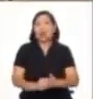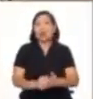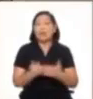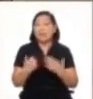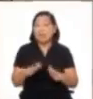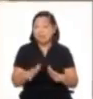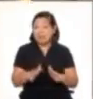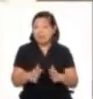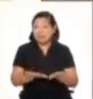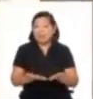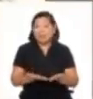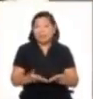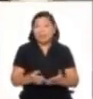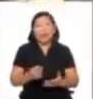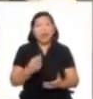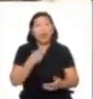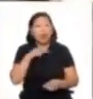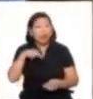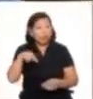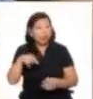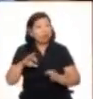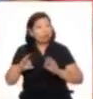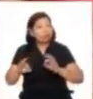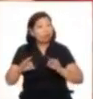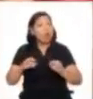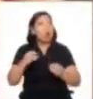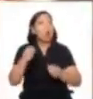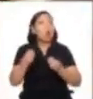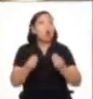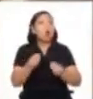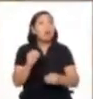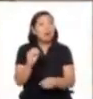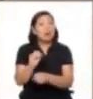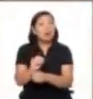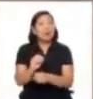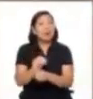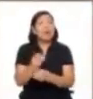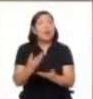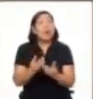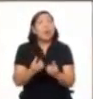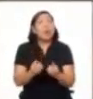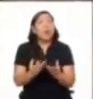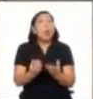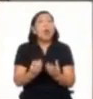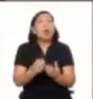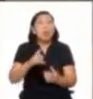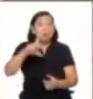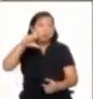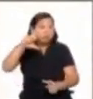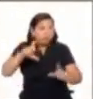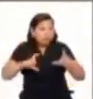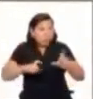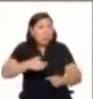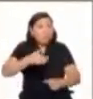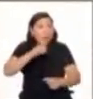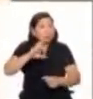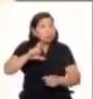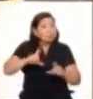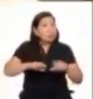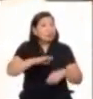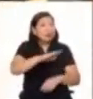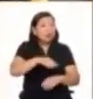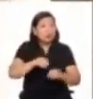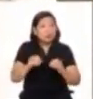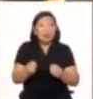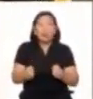ya por supuesto los nutricionistas nos dirán cómo debemos alimentar y en qué raciones, en qué cantidades debemos de darle a los